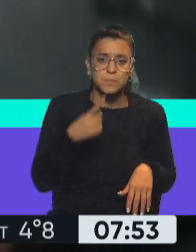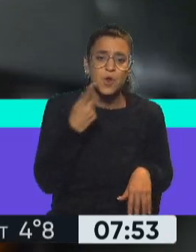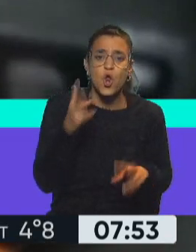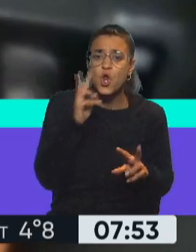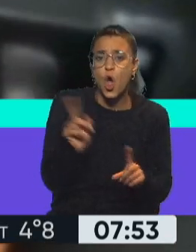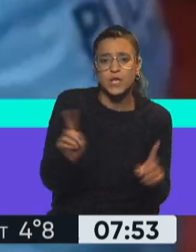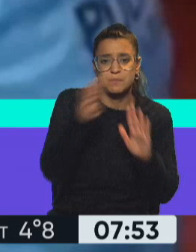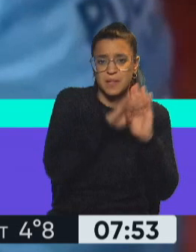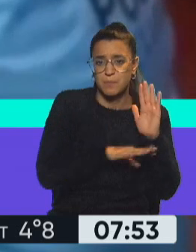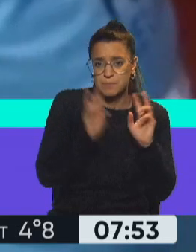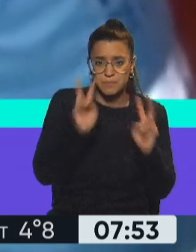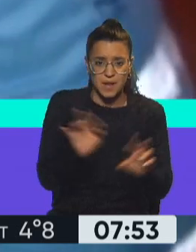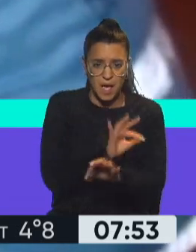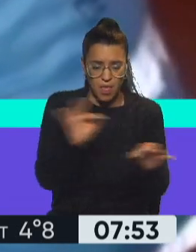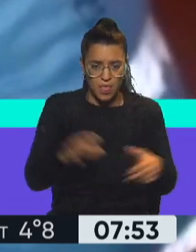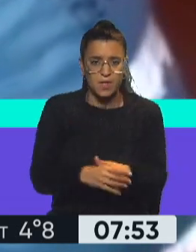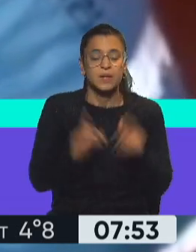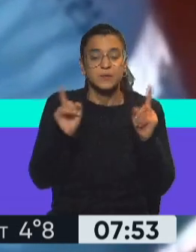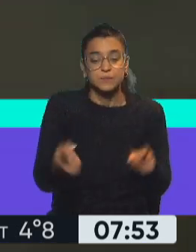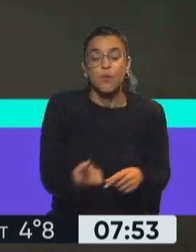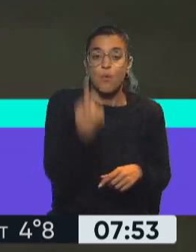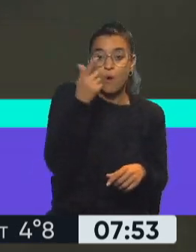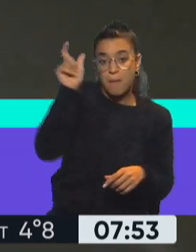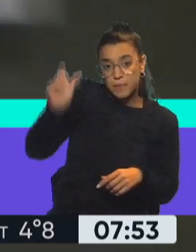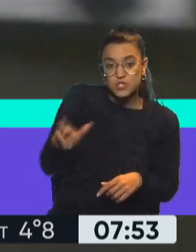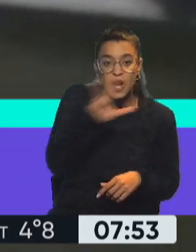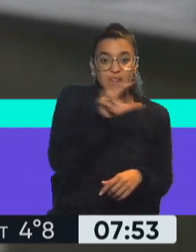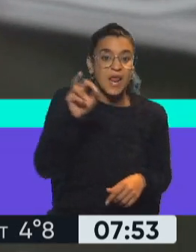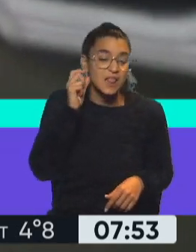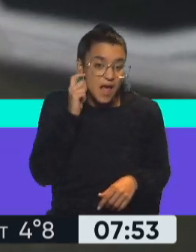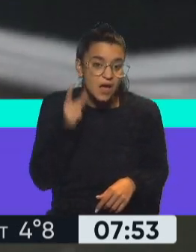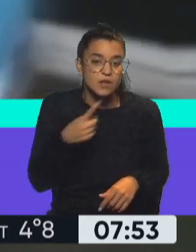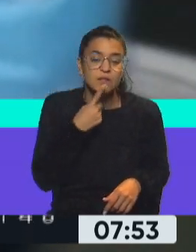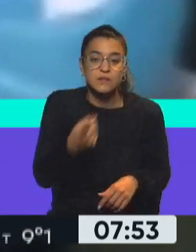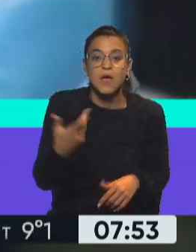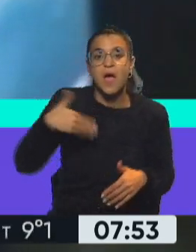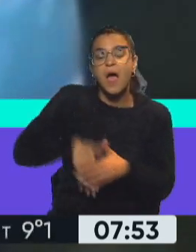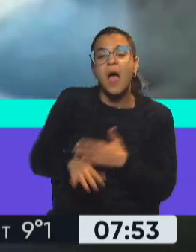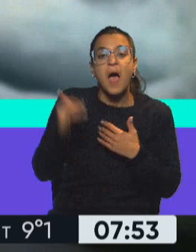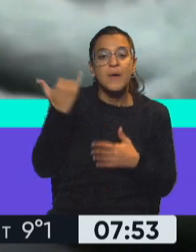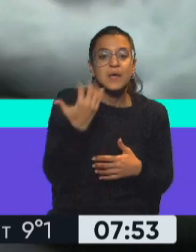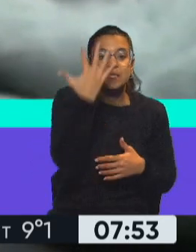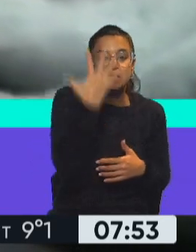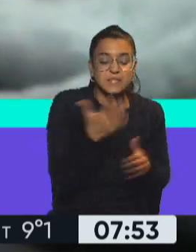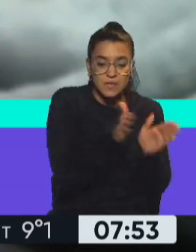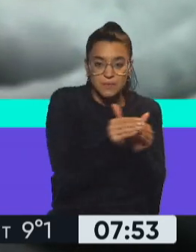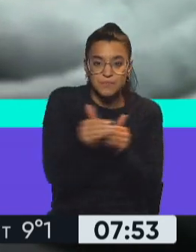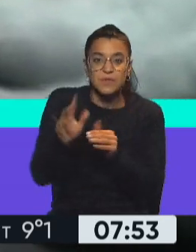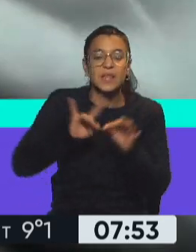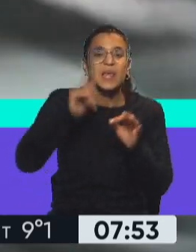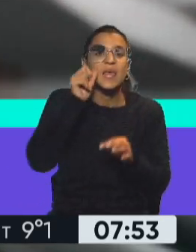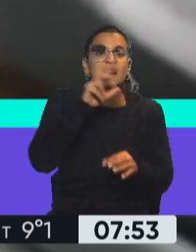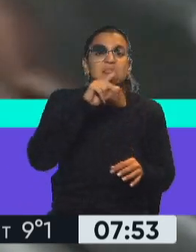respetar protocolos además uno de los presentes de 30 años tenía en su poder cinco envoltorios con ketamina